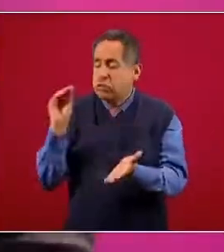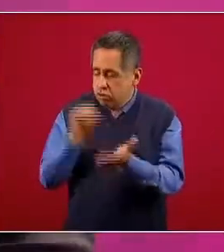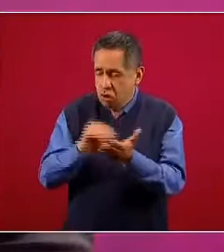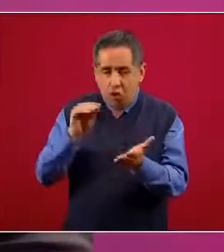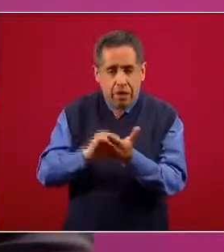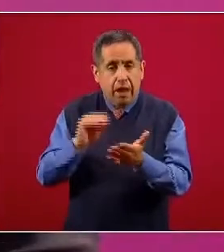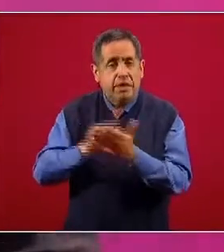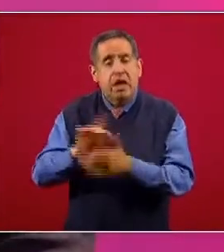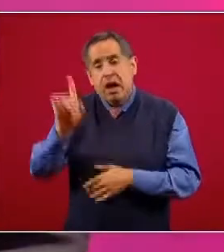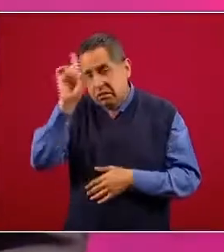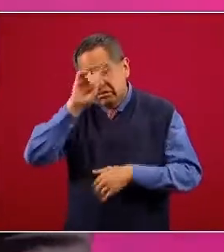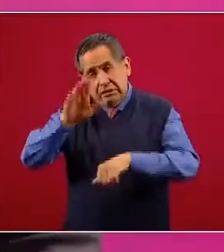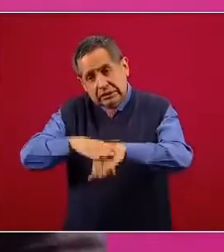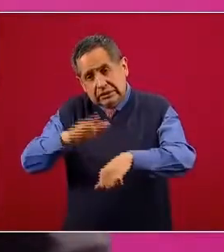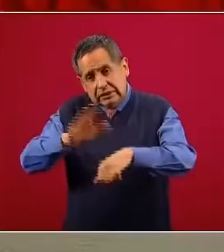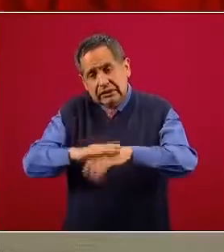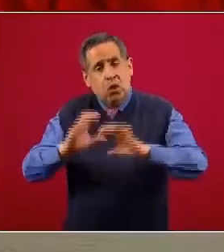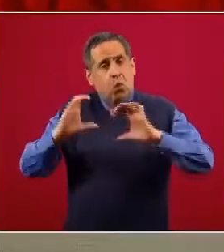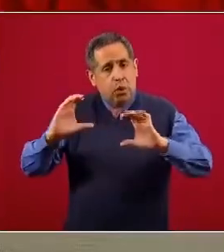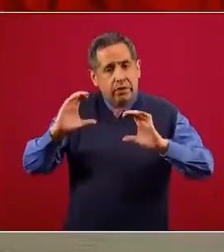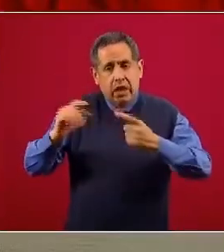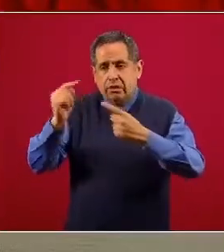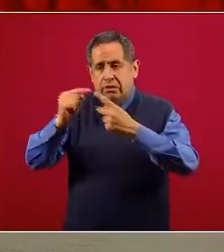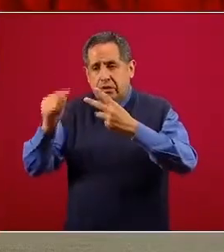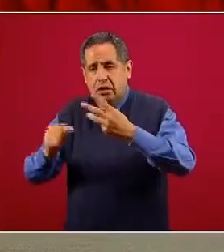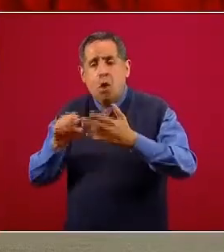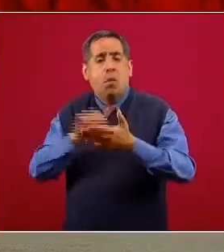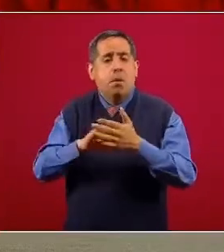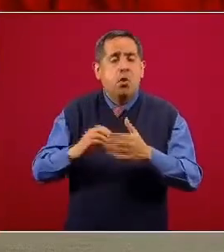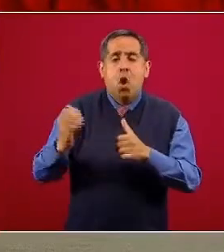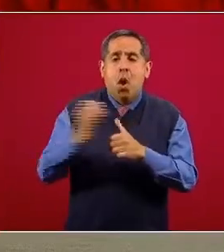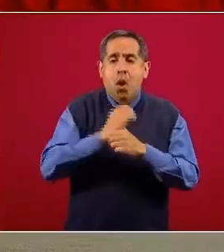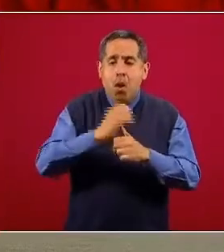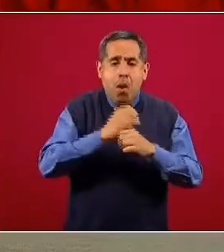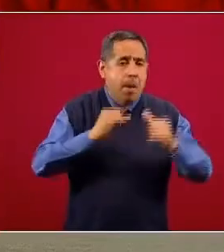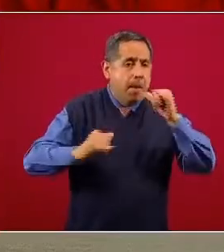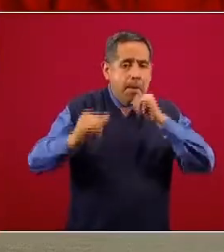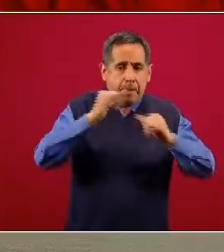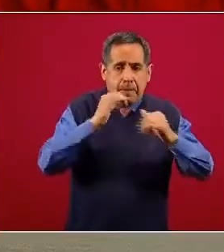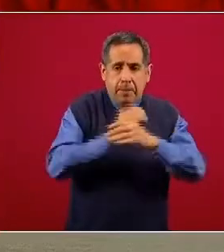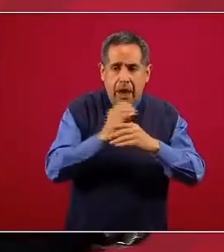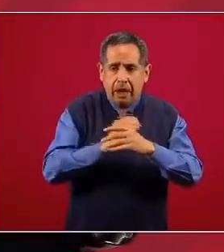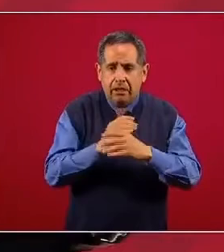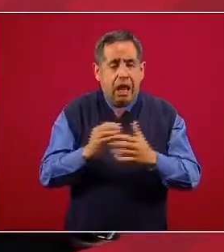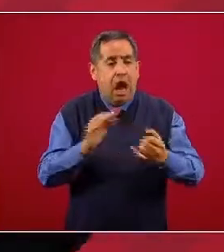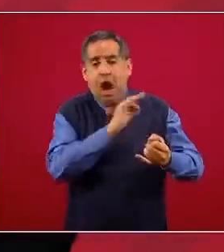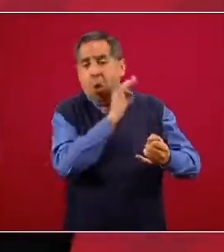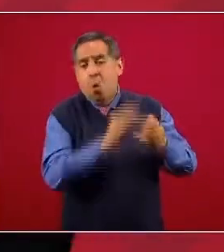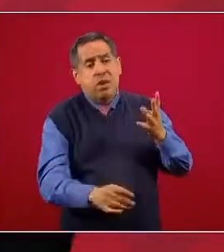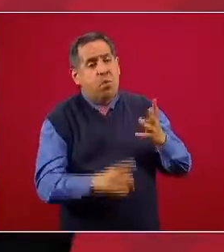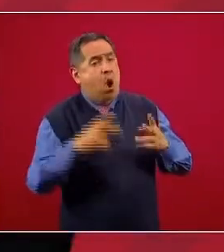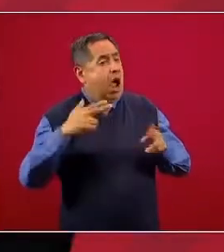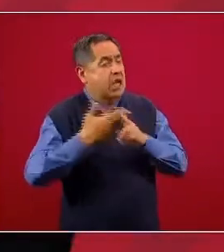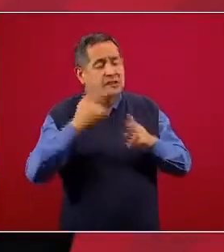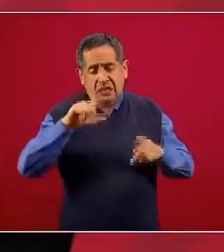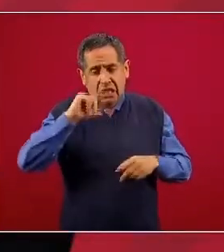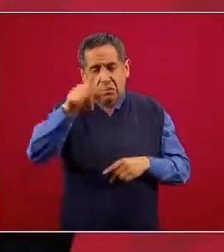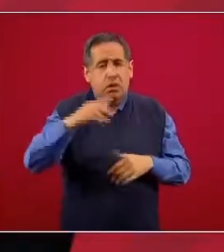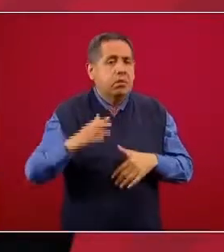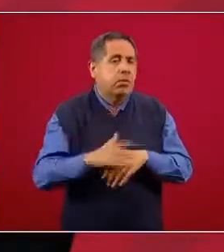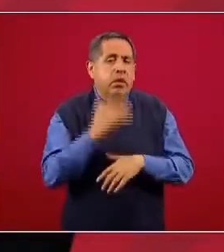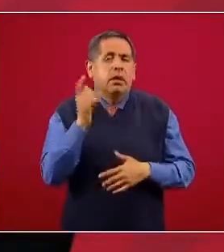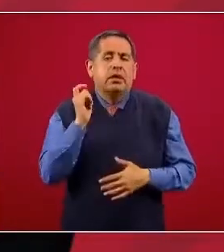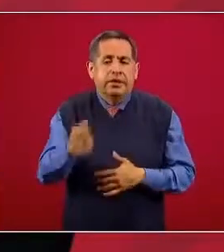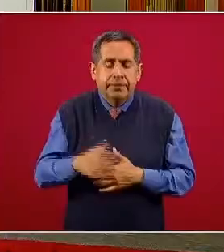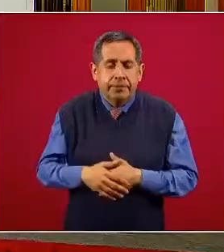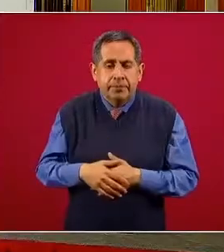la recomendación de los tipos de actividad. Por ejemplo, los bares. Los bares están hasta el final. ¿Por qué razón?